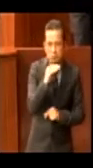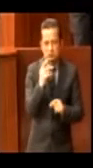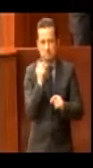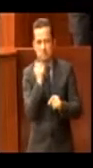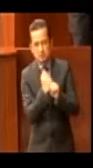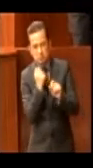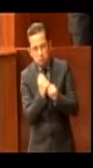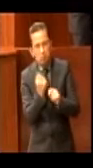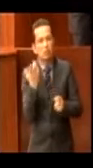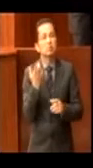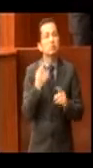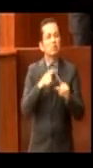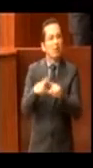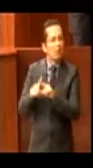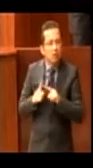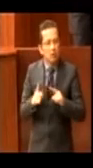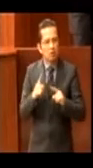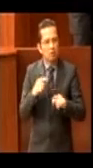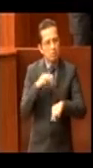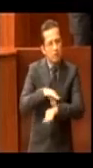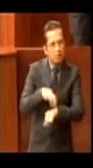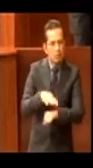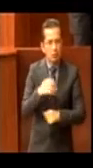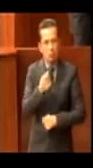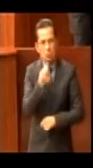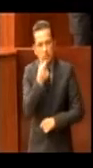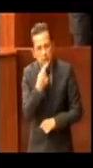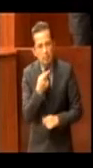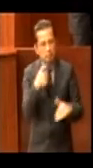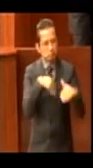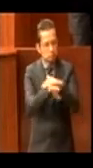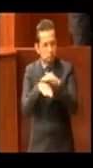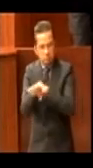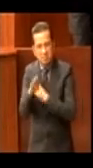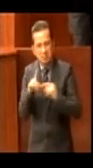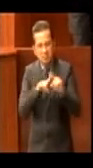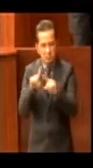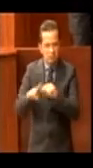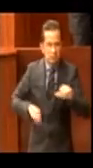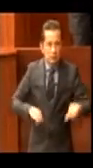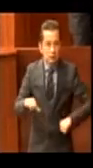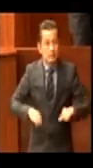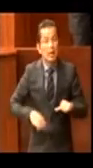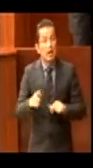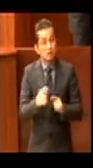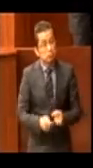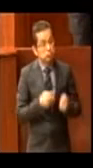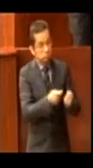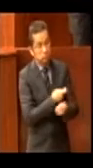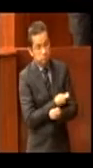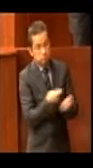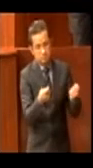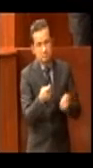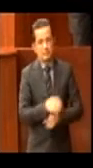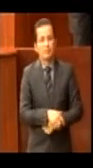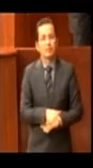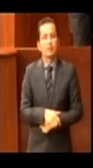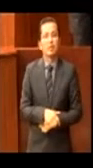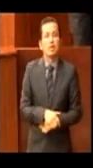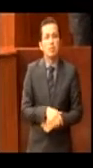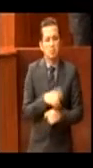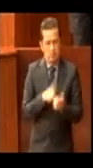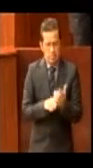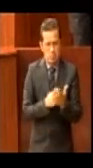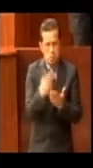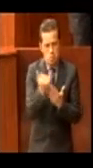consultas médicas medicamentos acceso a eventos artísticos y recreativos en el proyecto que no hay